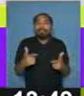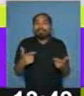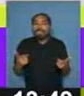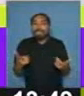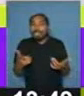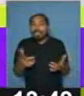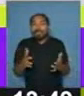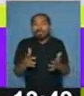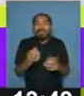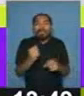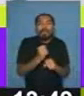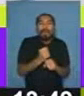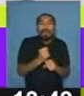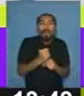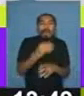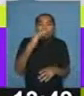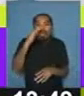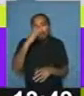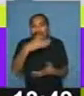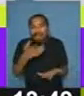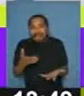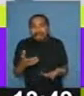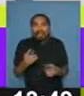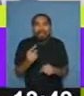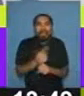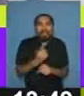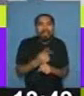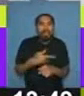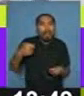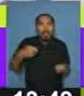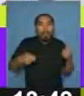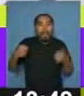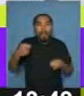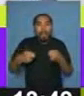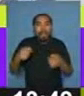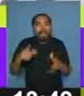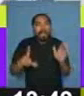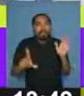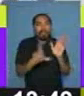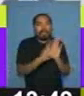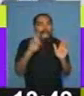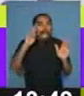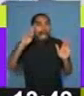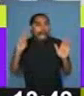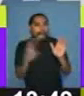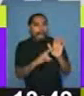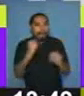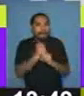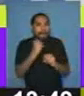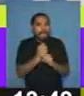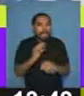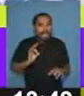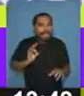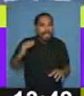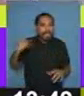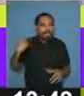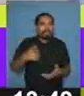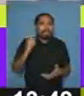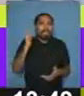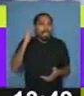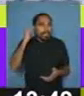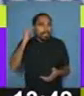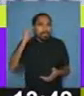trabajaron quizás la mayor parte de su vida en negro, de manera informal. Y esta ley lo que hace es posibilitar a quienes tengan la edad para jubilarse